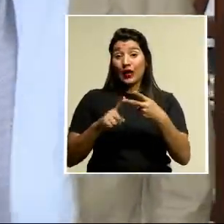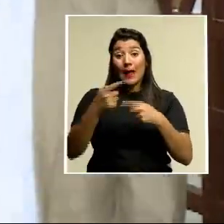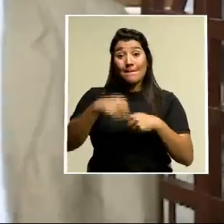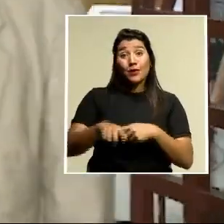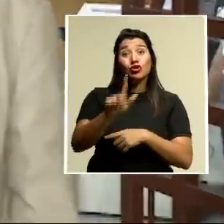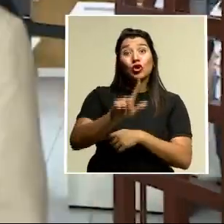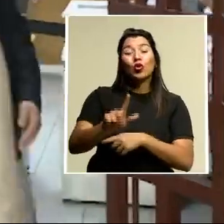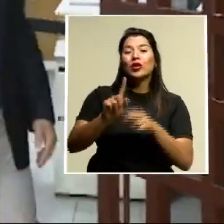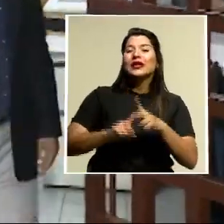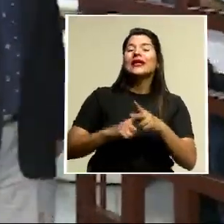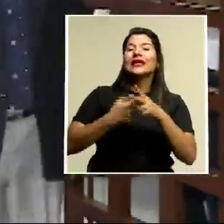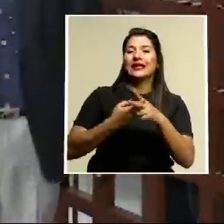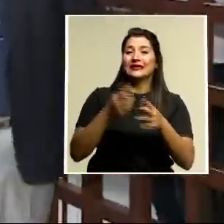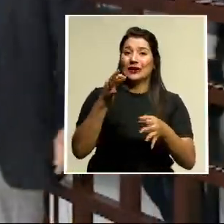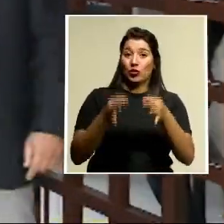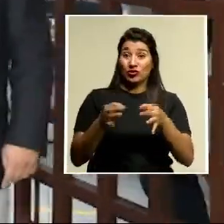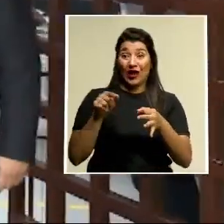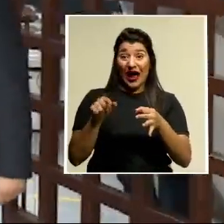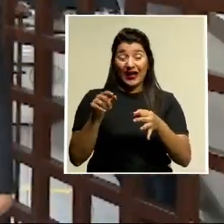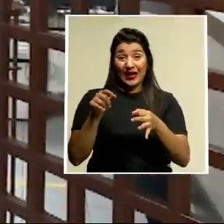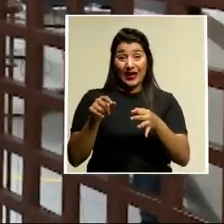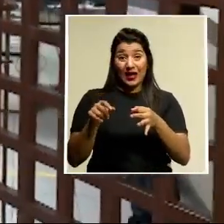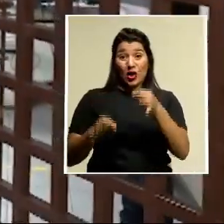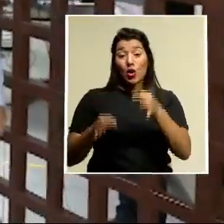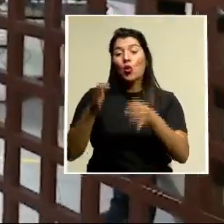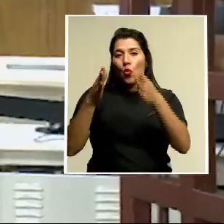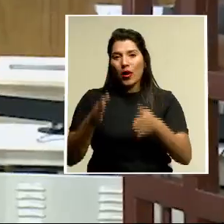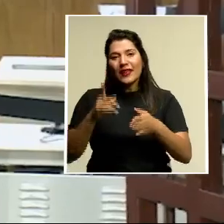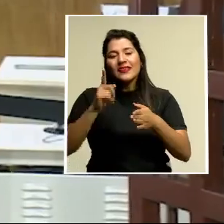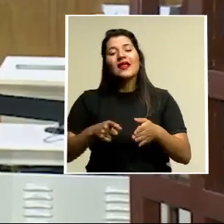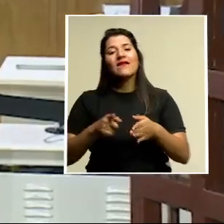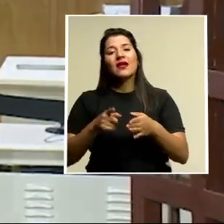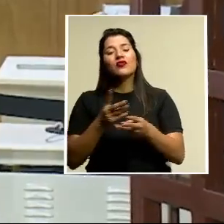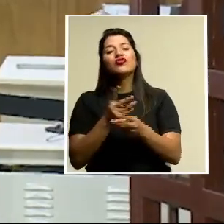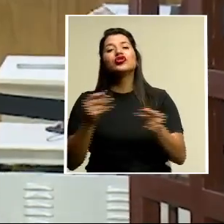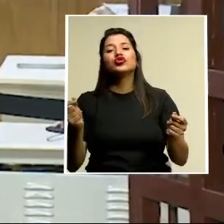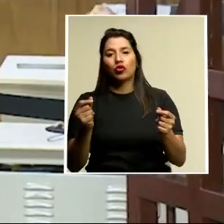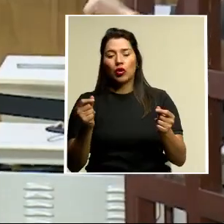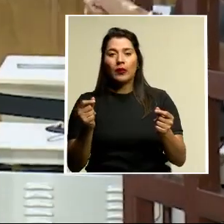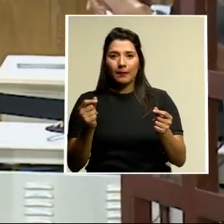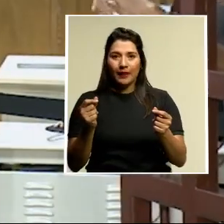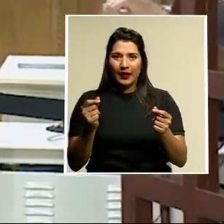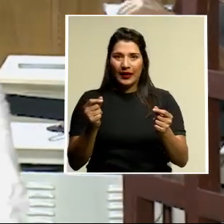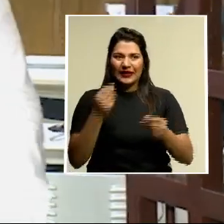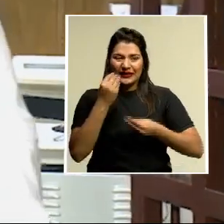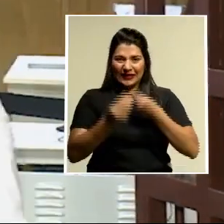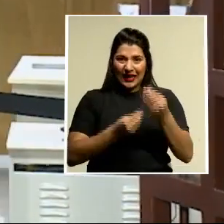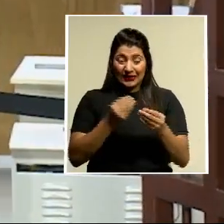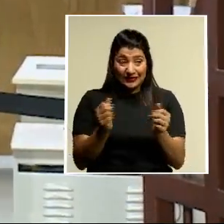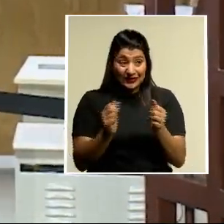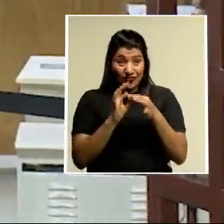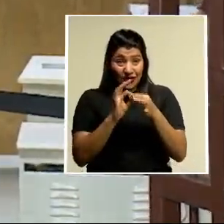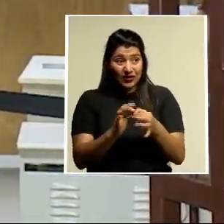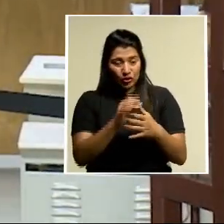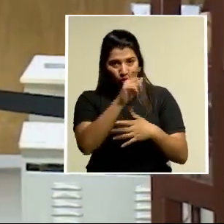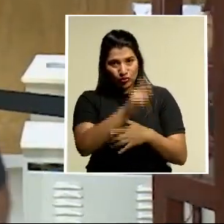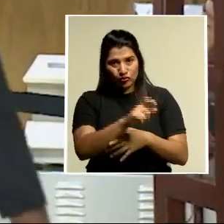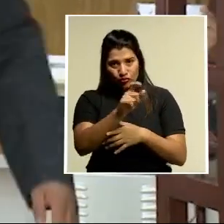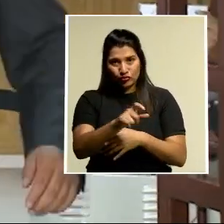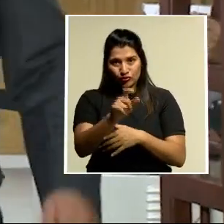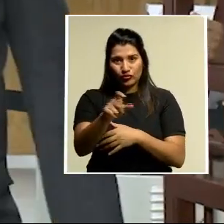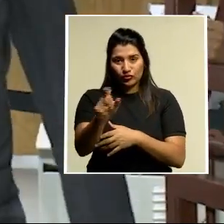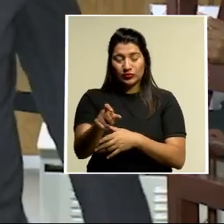de casos que en este momento se están llevando a cabo, investigaciones, procesos judiciales y también algunos procesos que esperan, por